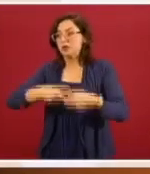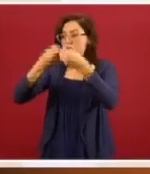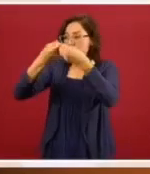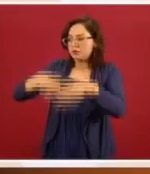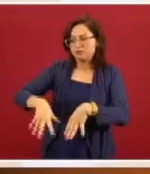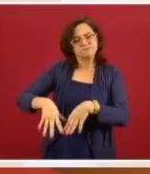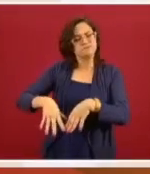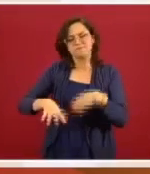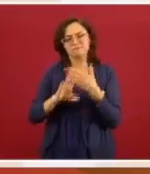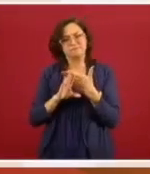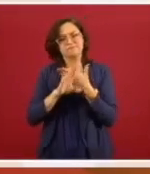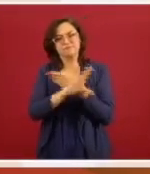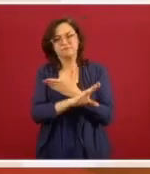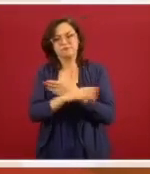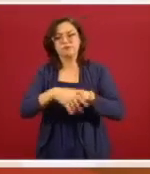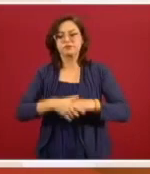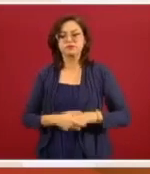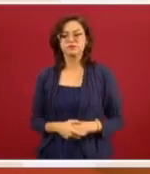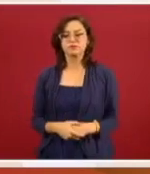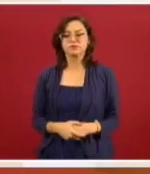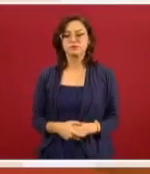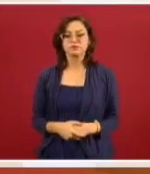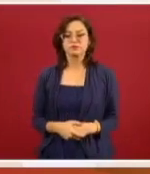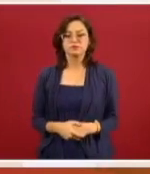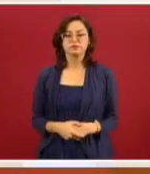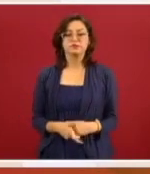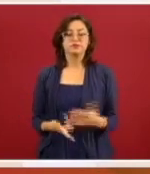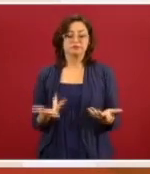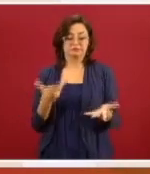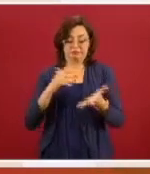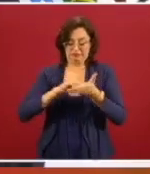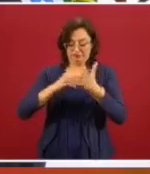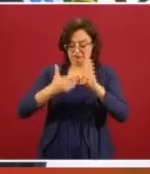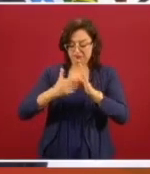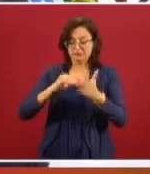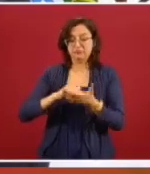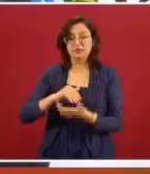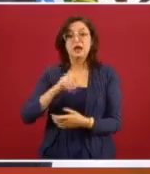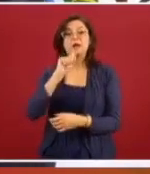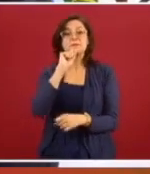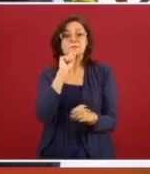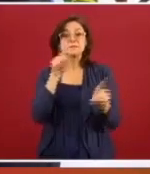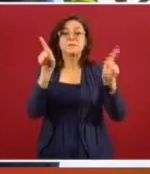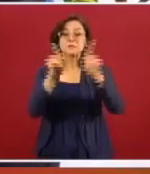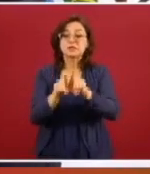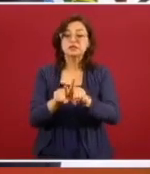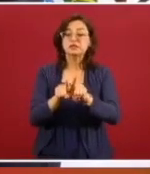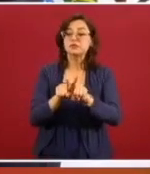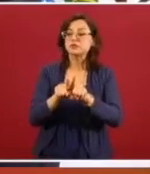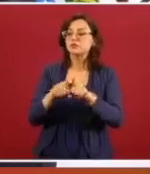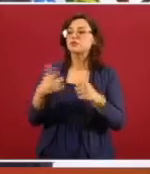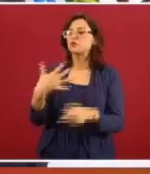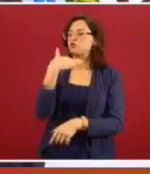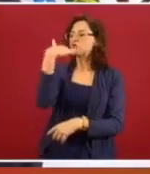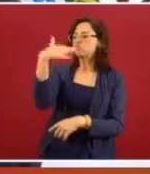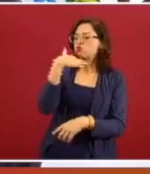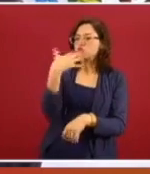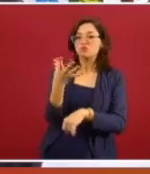espirituales. Se sustenta también esta estrategia en no permitir la